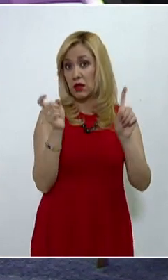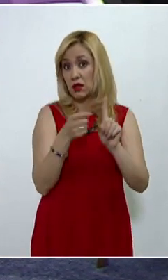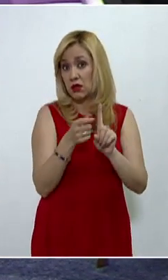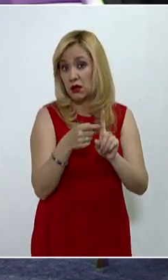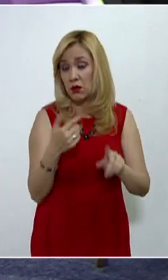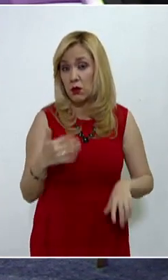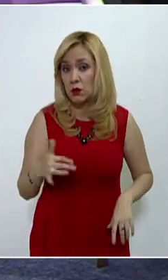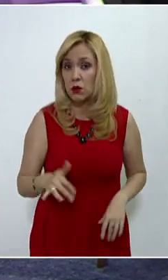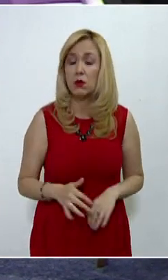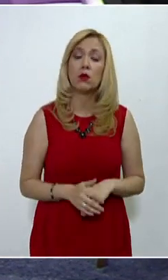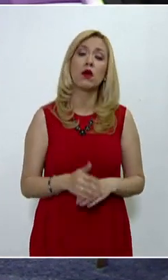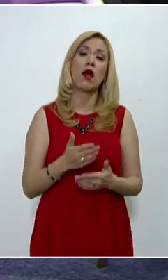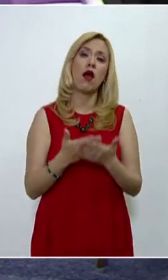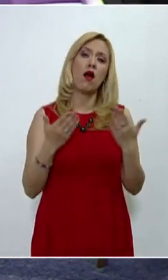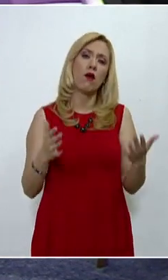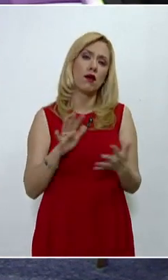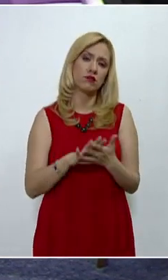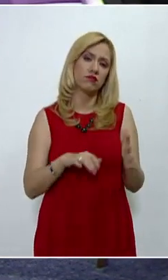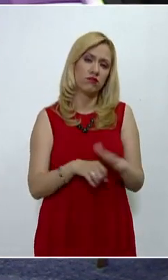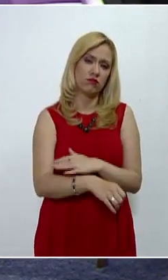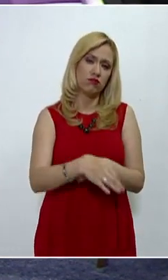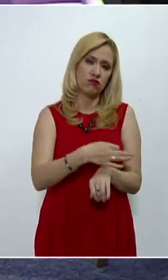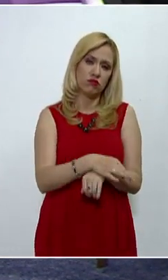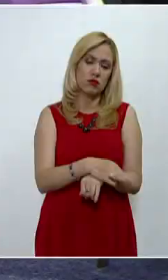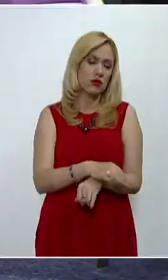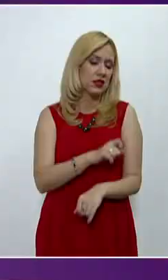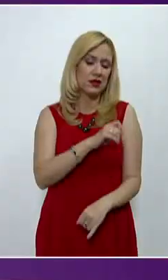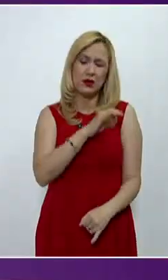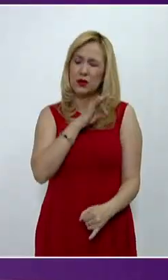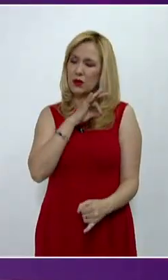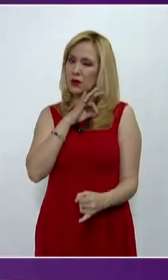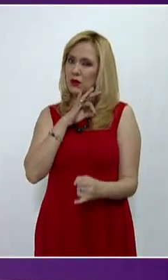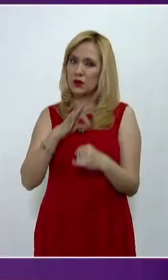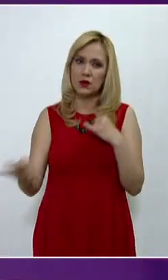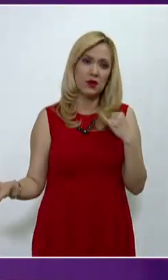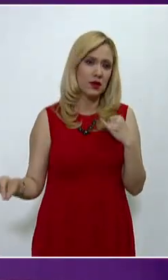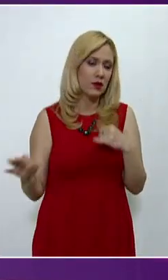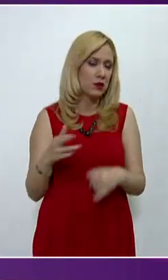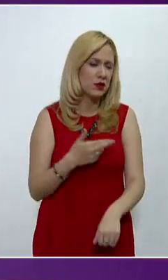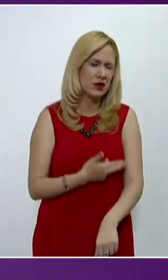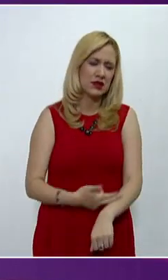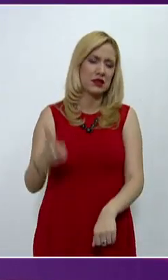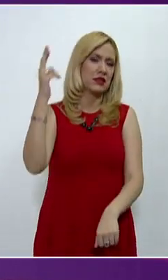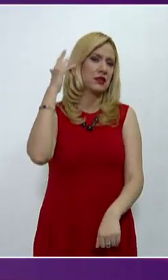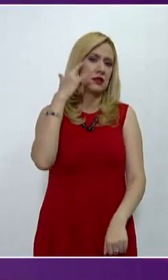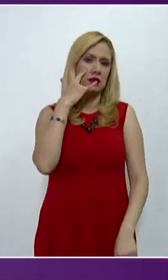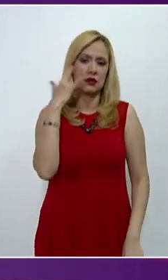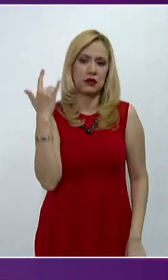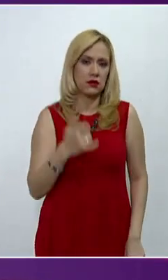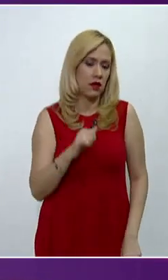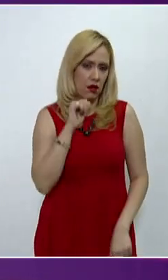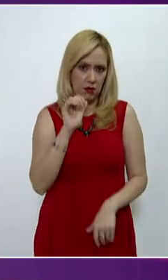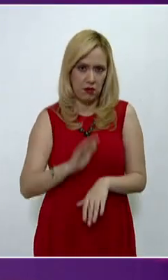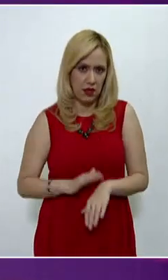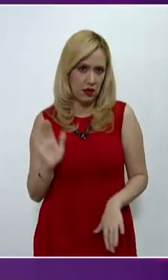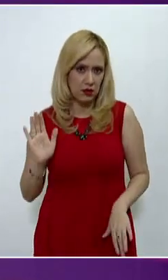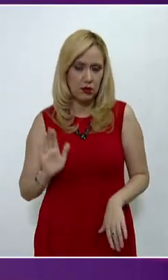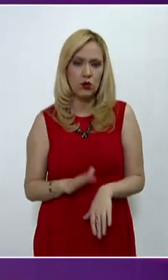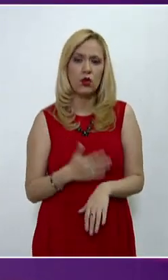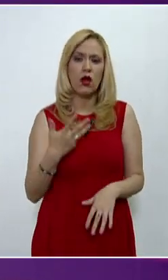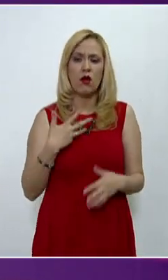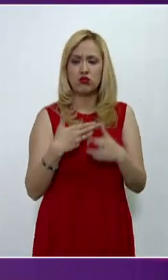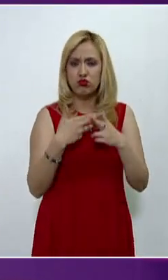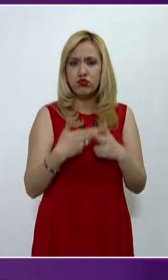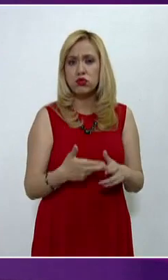la idea es que la prisión preventiva tendría que ser la última medida cautelar porque haciendo uso racional de las herramientas del Estado y los